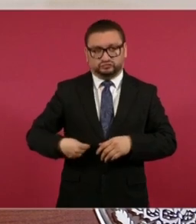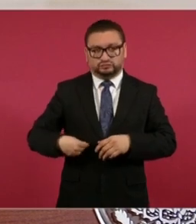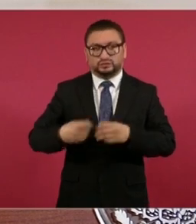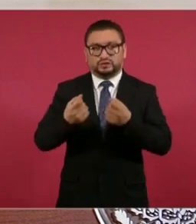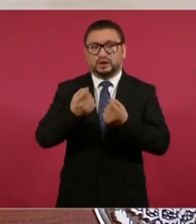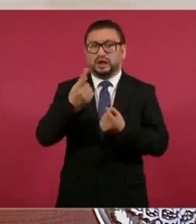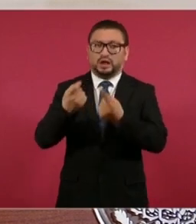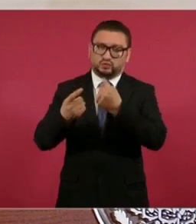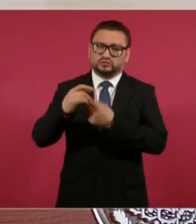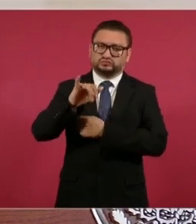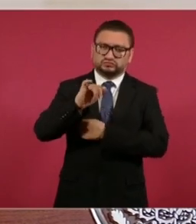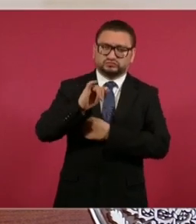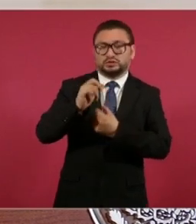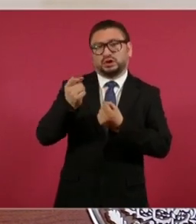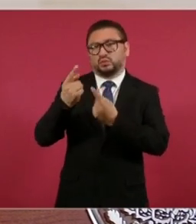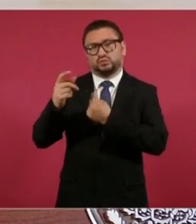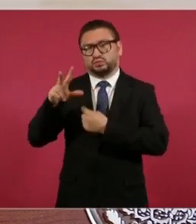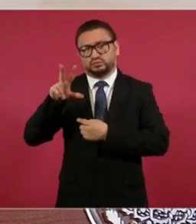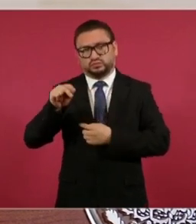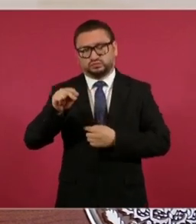sí otros